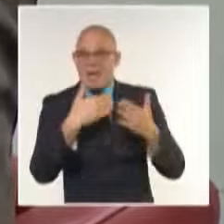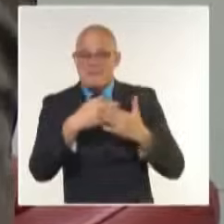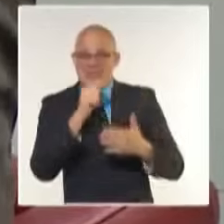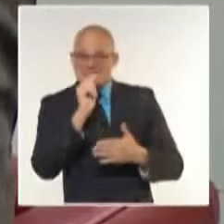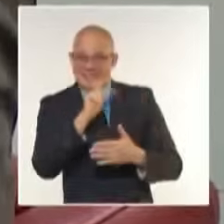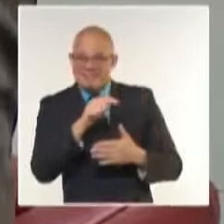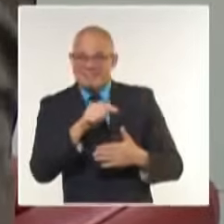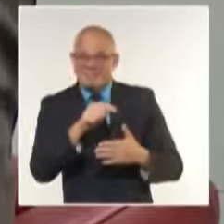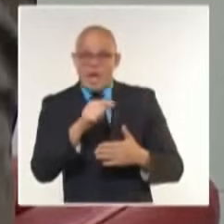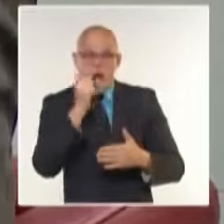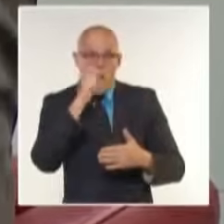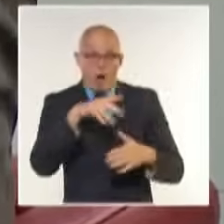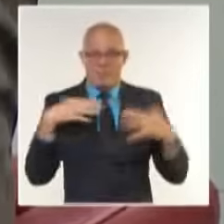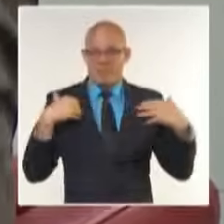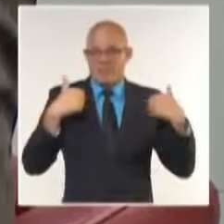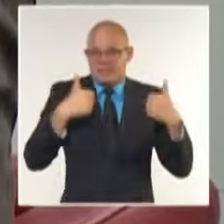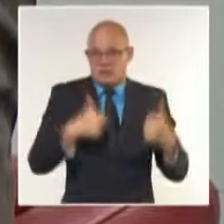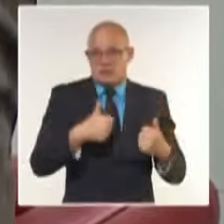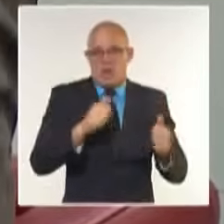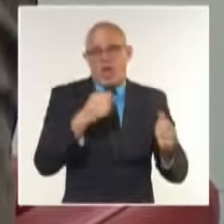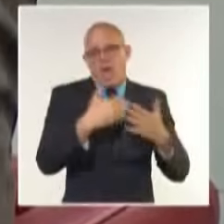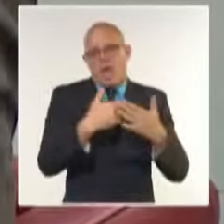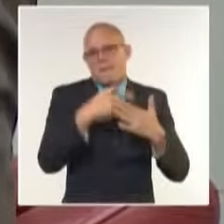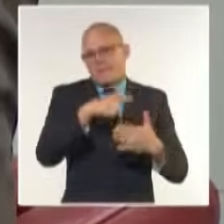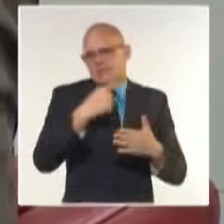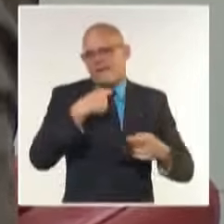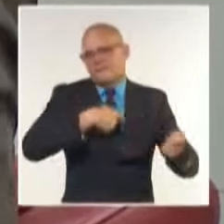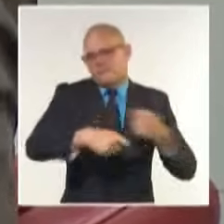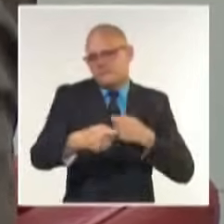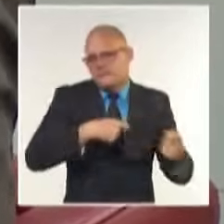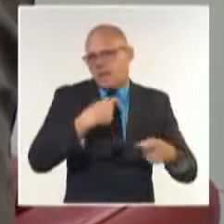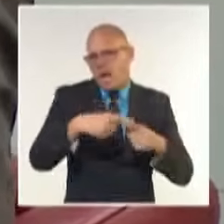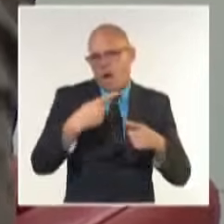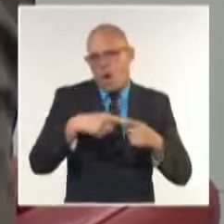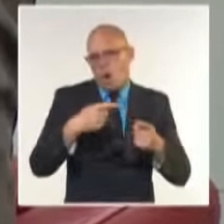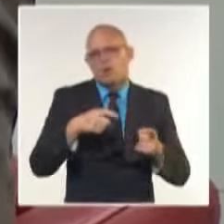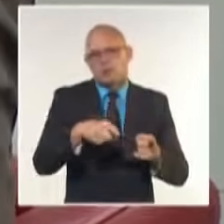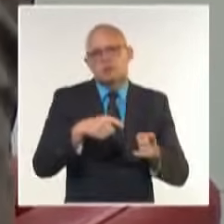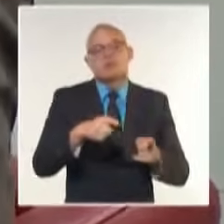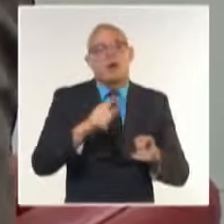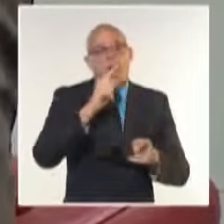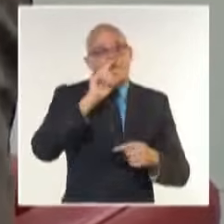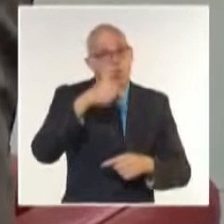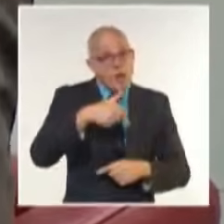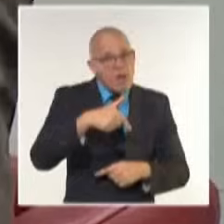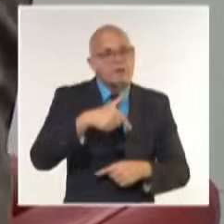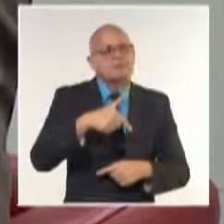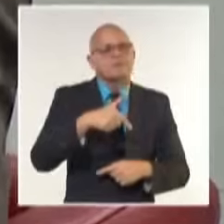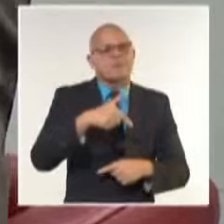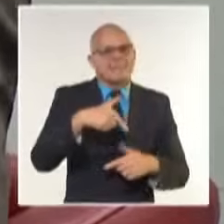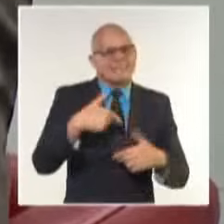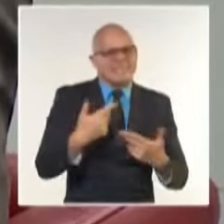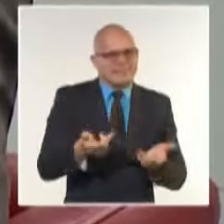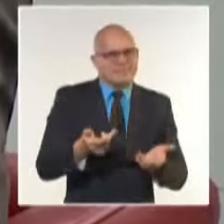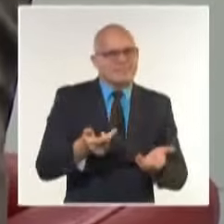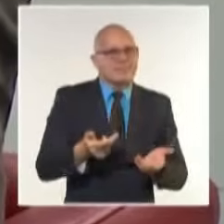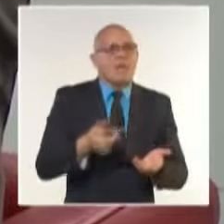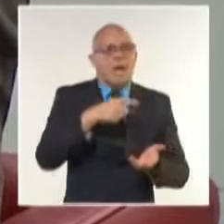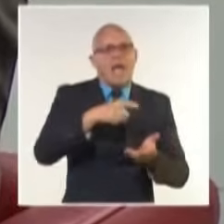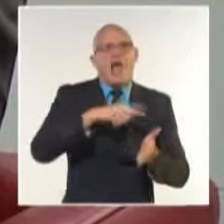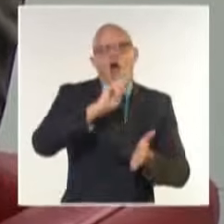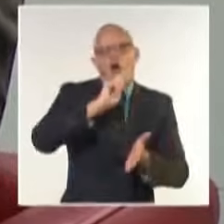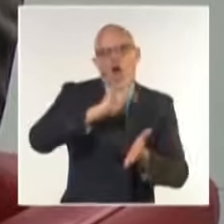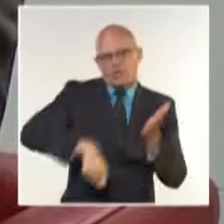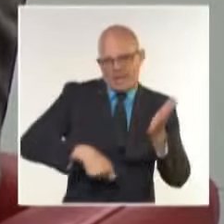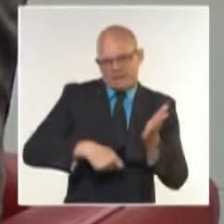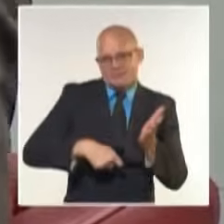comercial, perteneciente a la empresa municipal de comercio, gastronomía y servicio de Bejucal, formalizó, es decir, violando